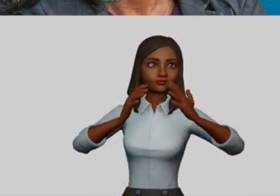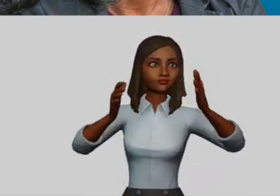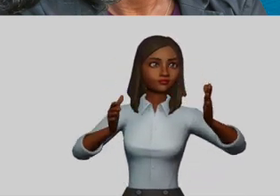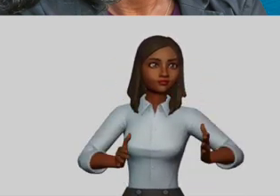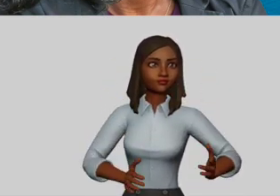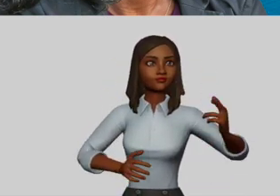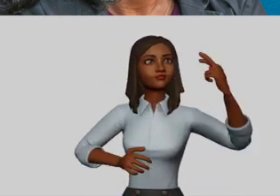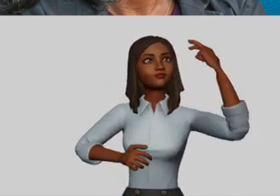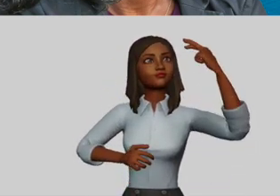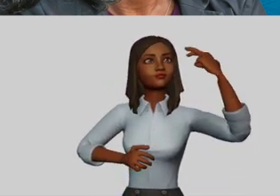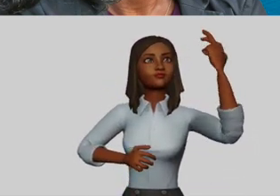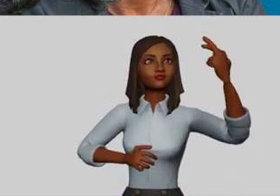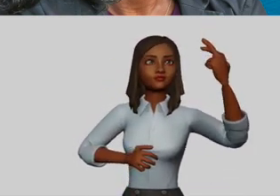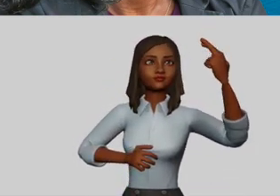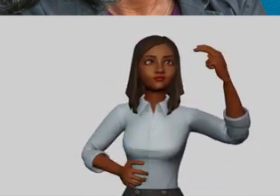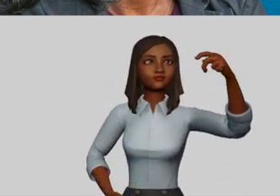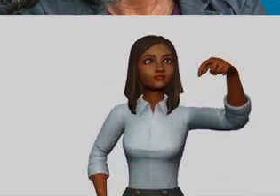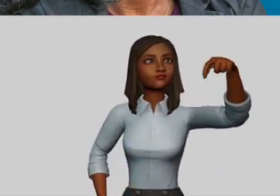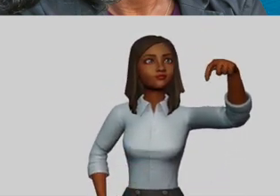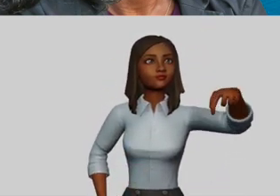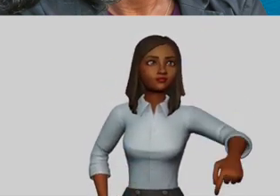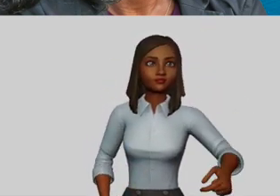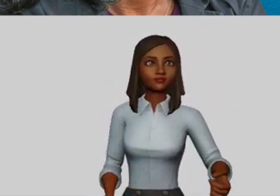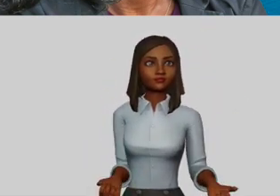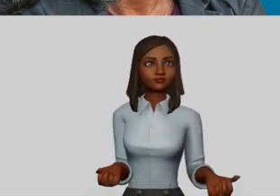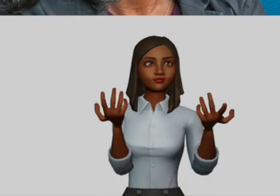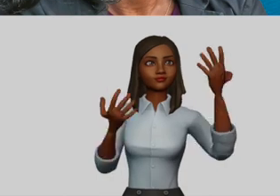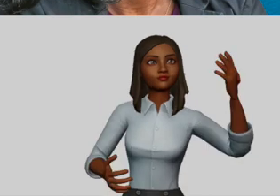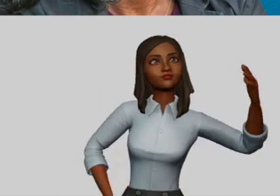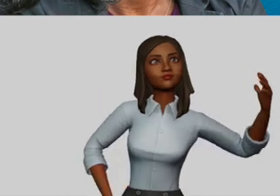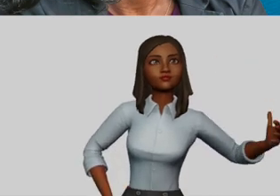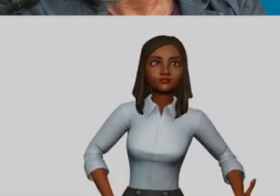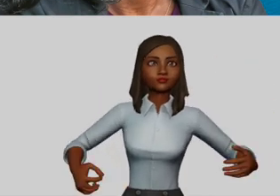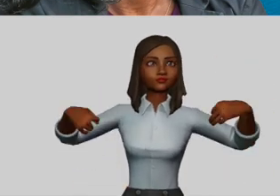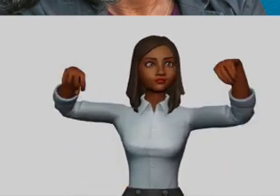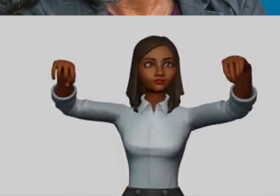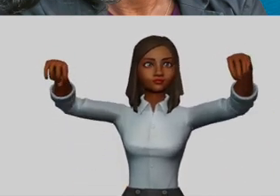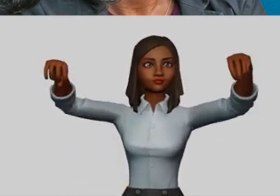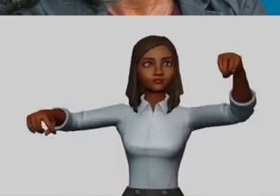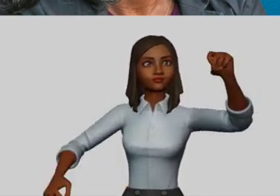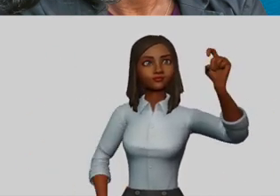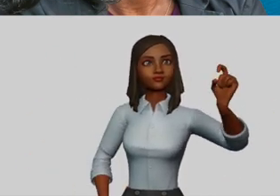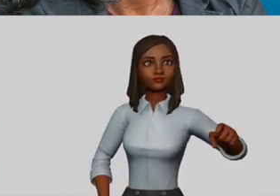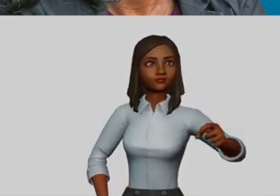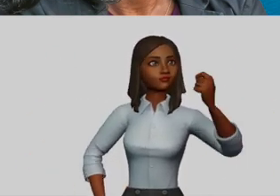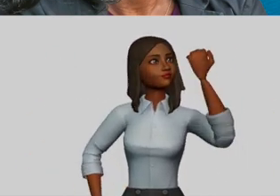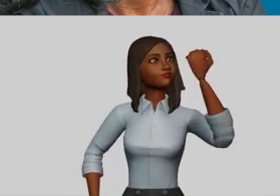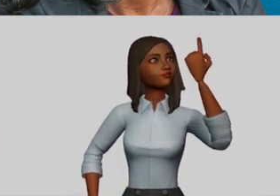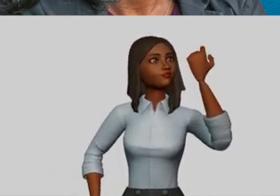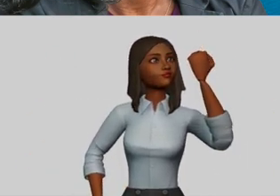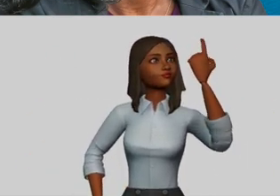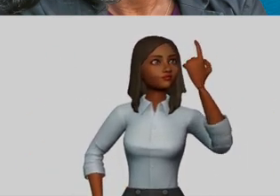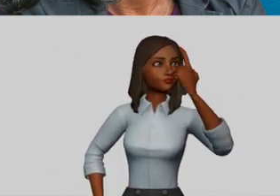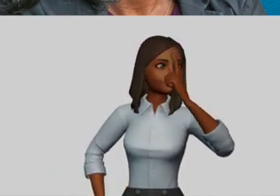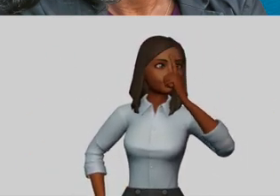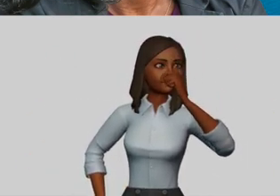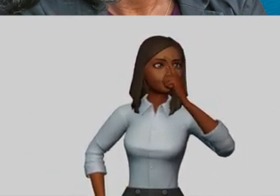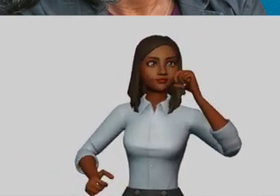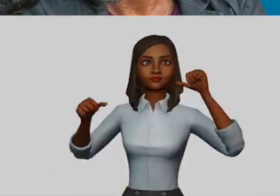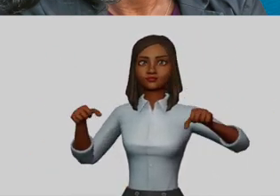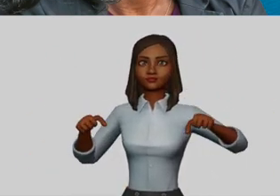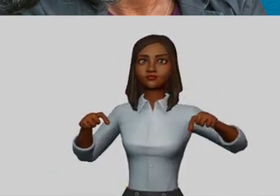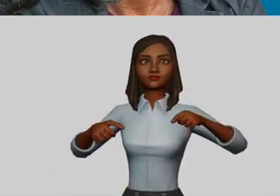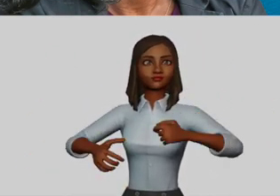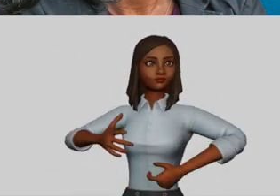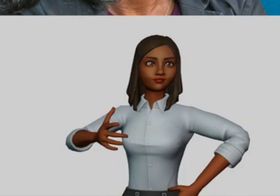ser sincera. Yo sé 4 idiomas. Tengo Mandarin, que tengo más de 2 años que no lo uso,